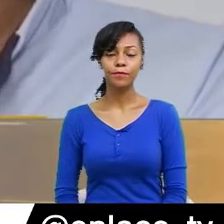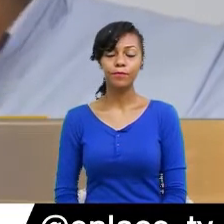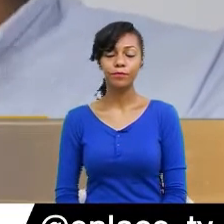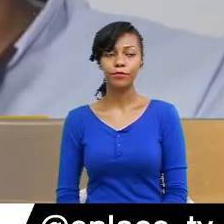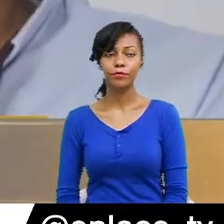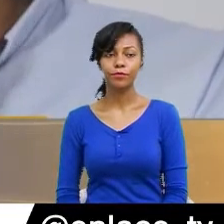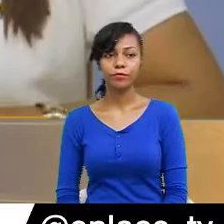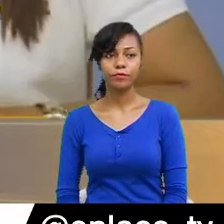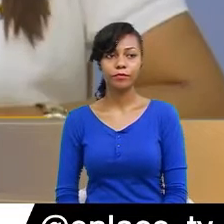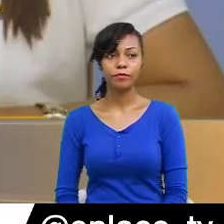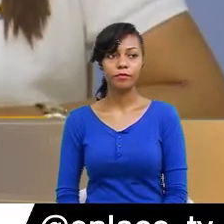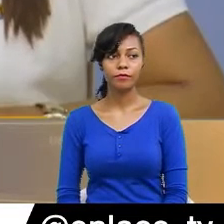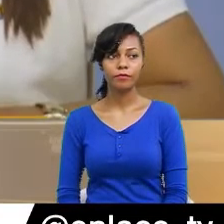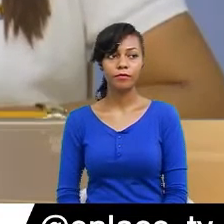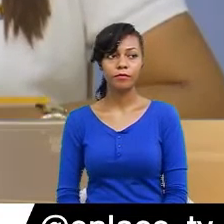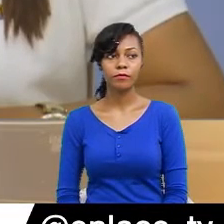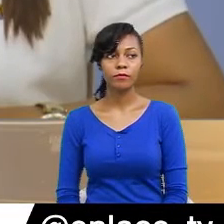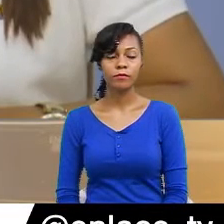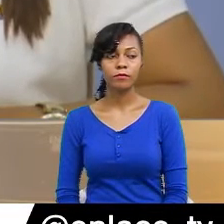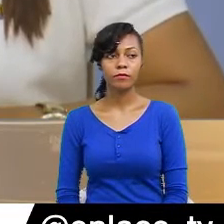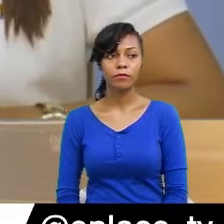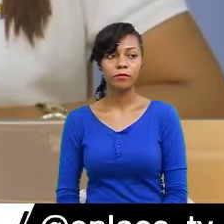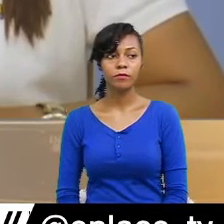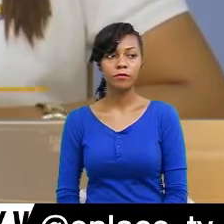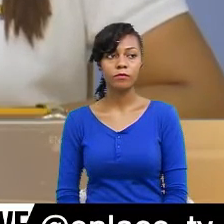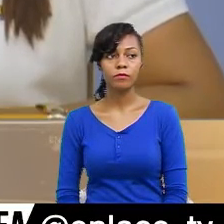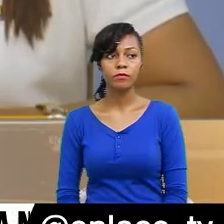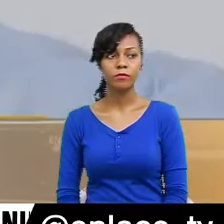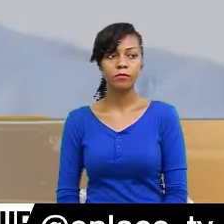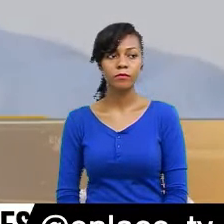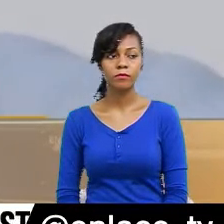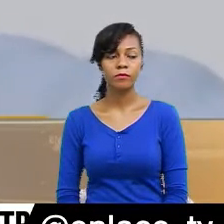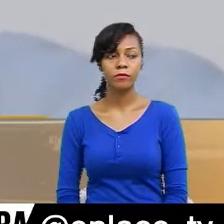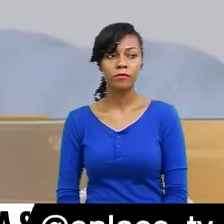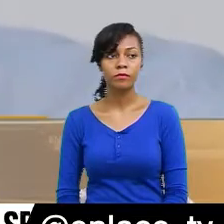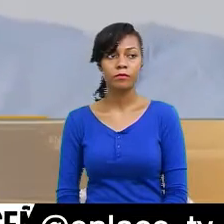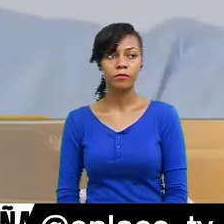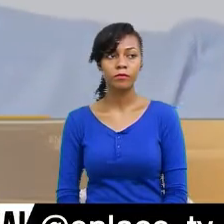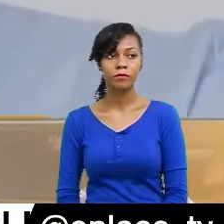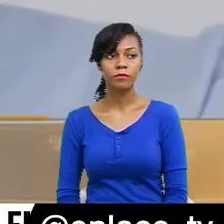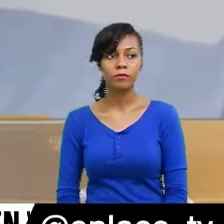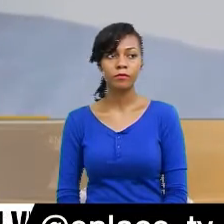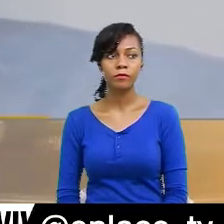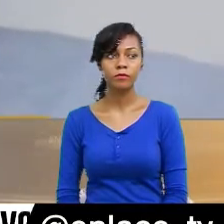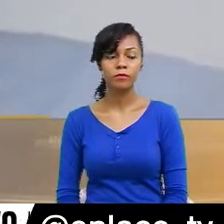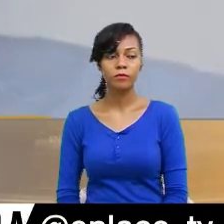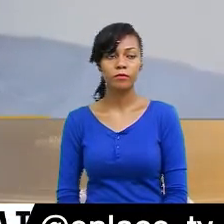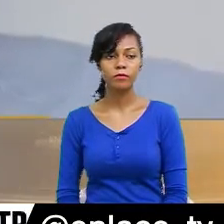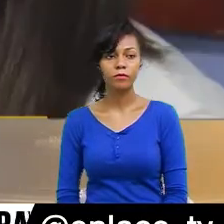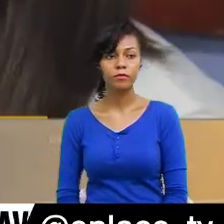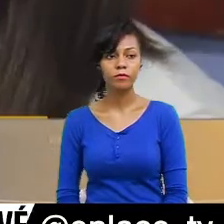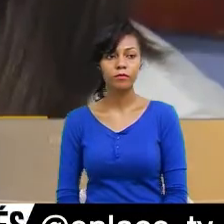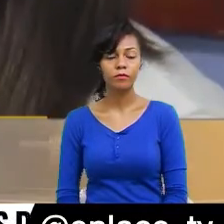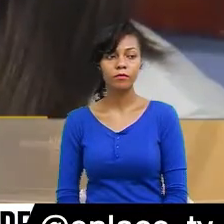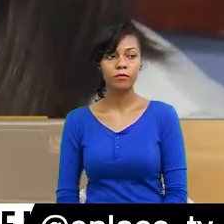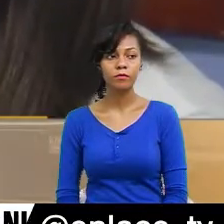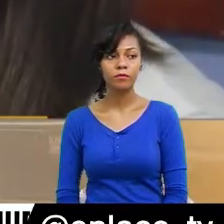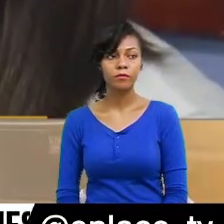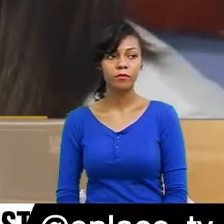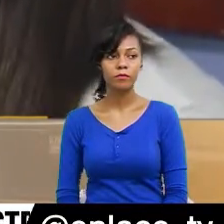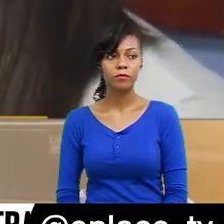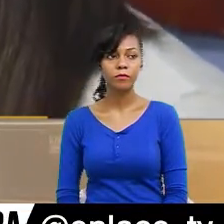Gerente de la empresa Transan Silvestre, Jorge León, denunció amenazas en su contra por parte de un miembro de la empresa Cochofere. Los roces se dan, según el dirigente, por la elección